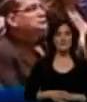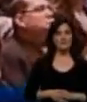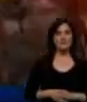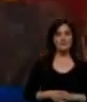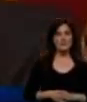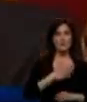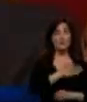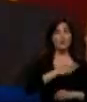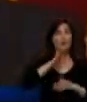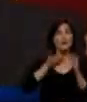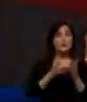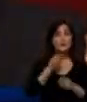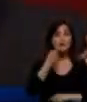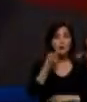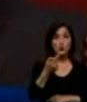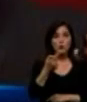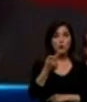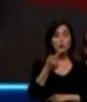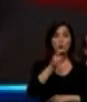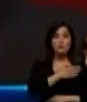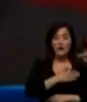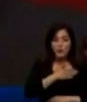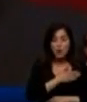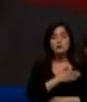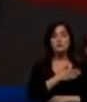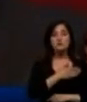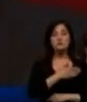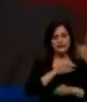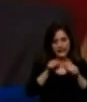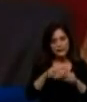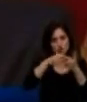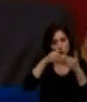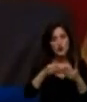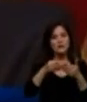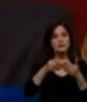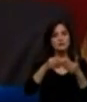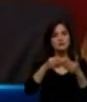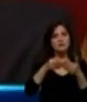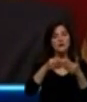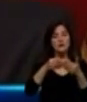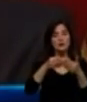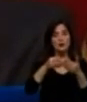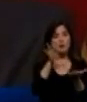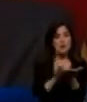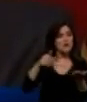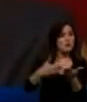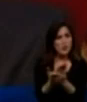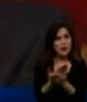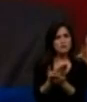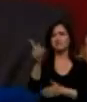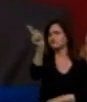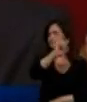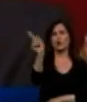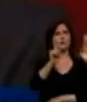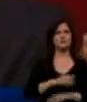Repito, por favor, repito una vez más, vamos a sostener la dolarización. No tendremos una moneda paralela.